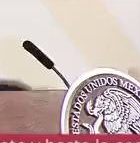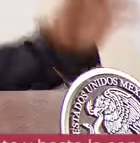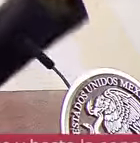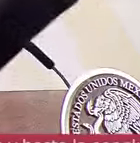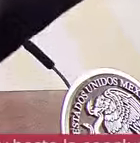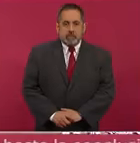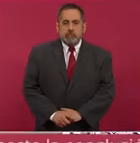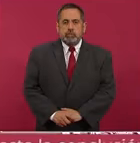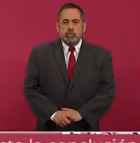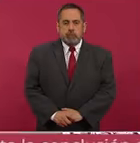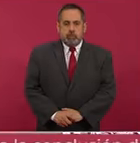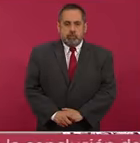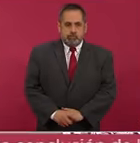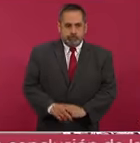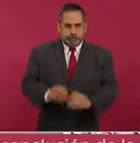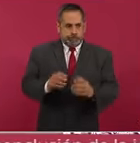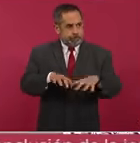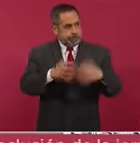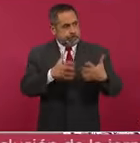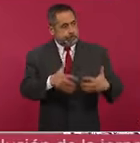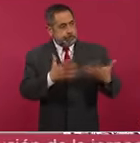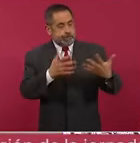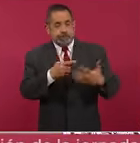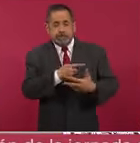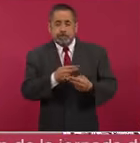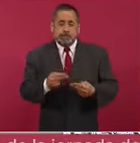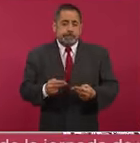Las grandes empresas